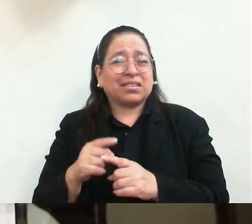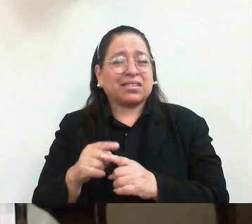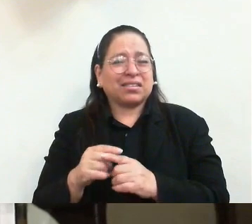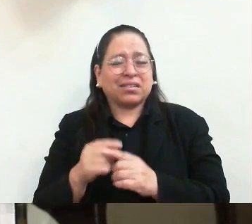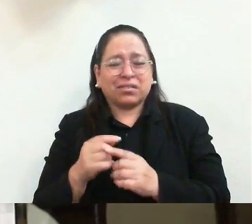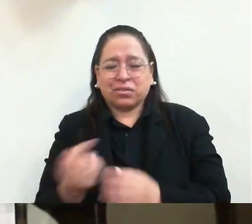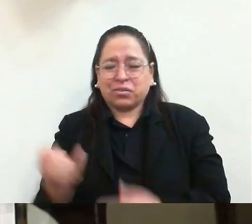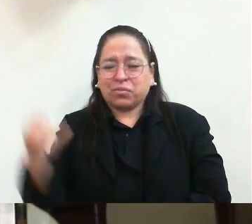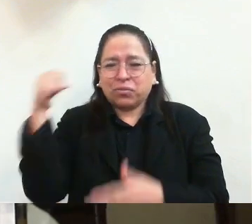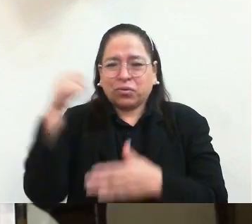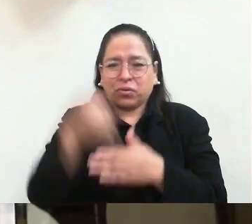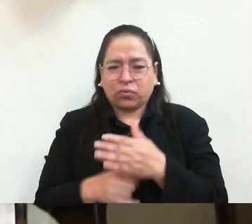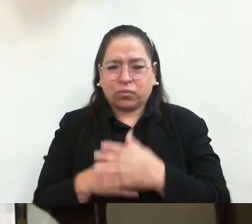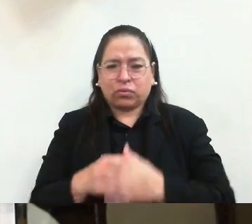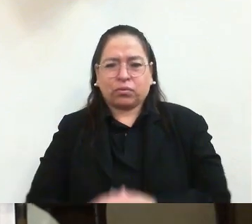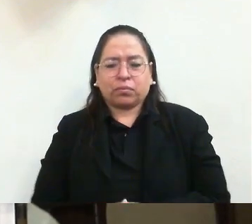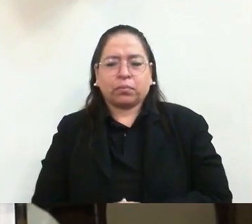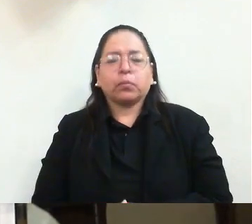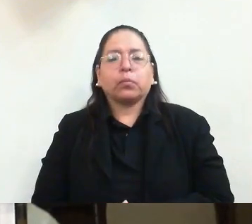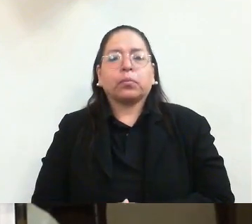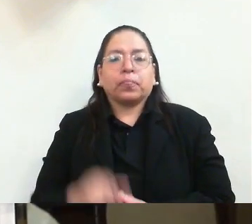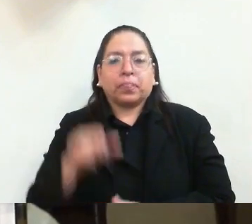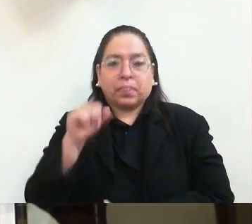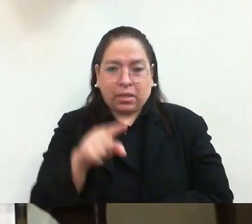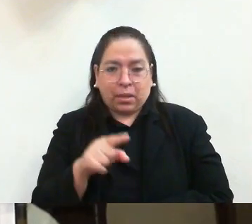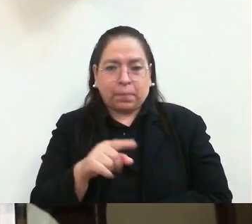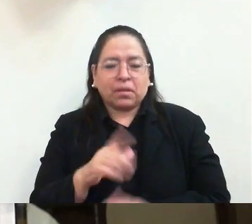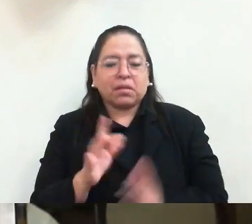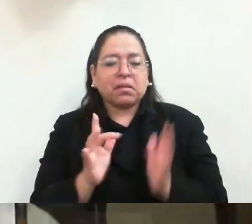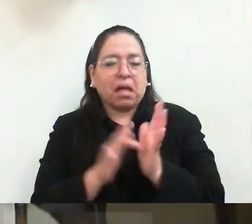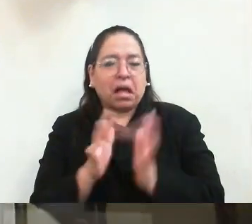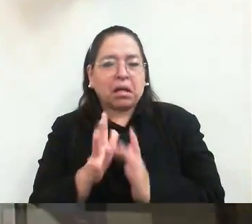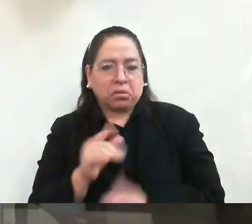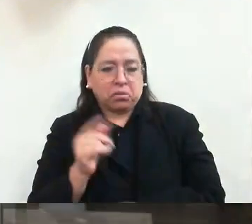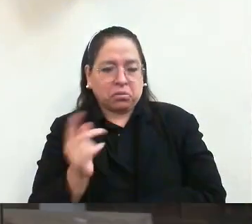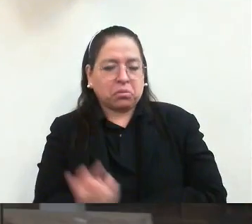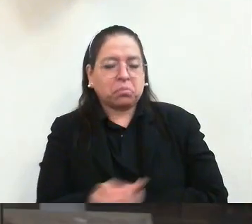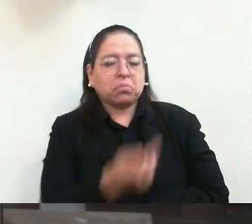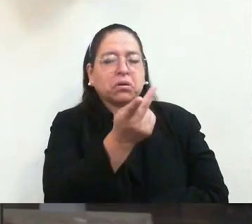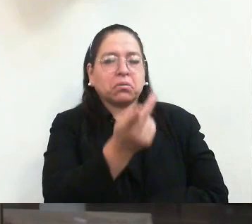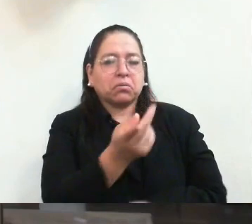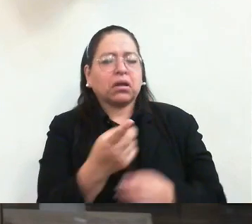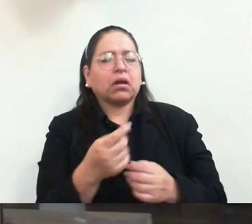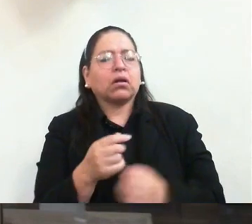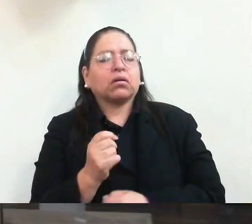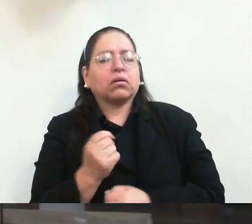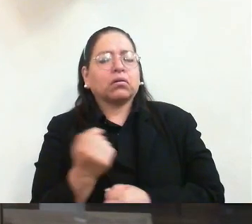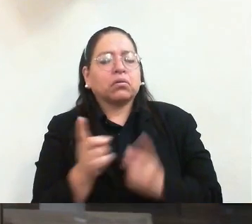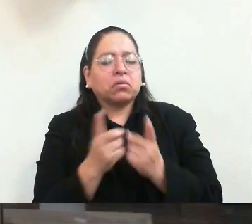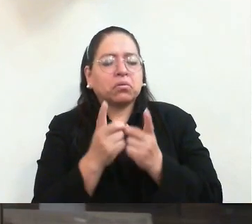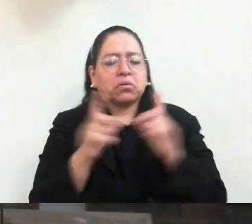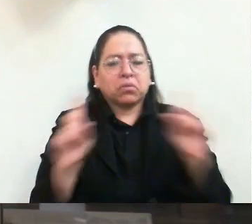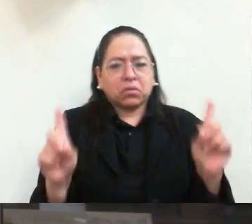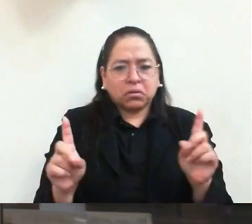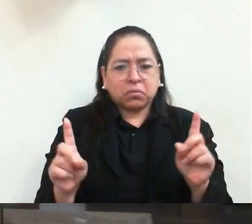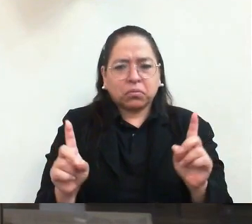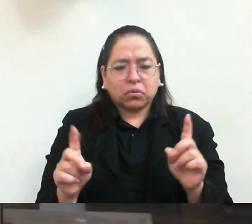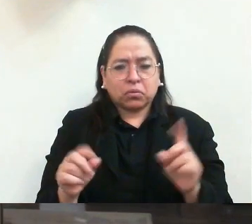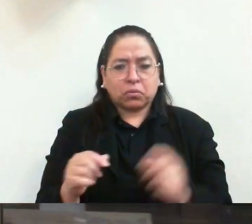preguntan a jesús acerca del divorcio si es correcto o no dice vayan al principio